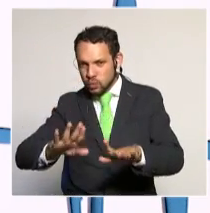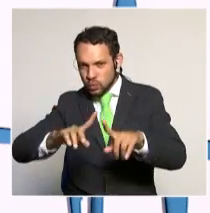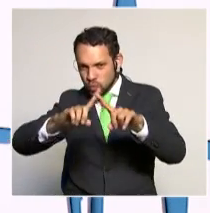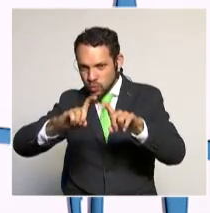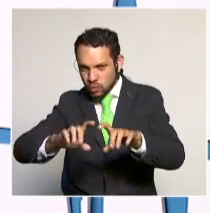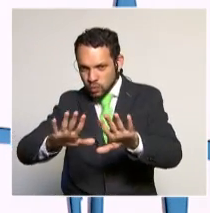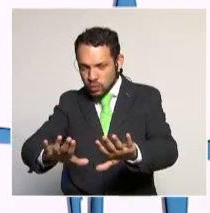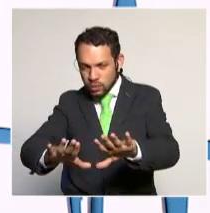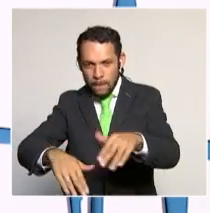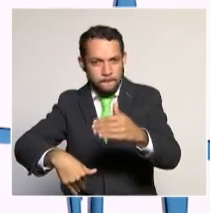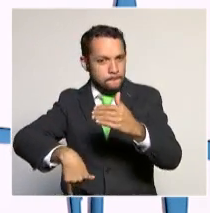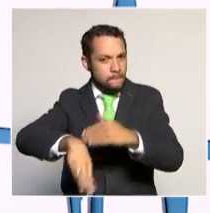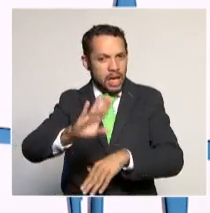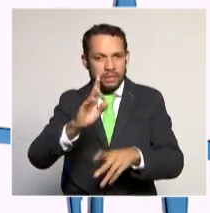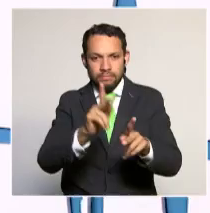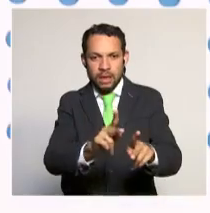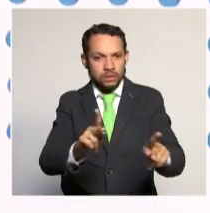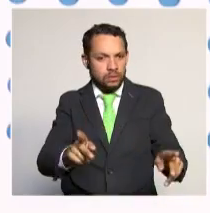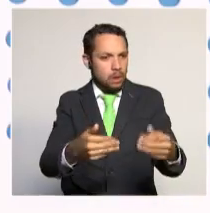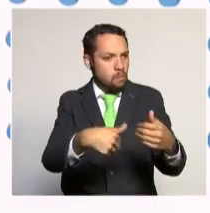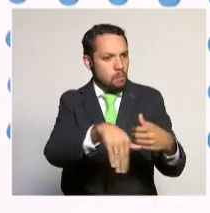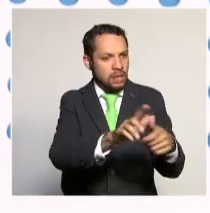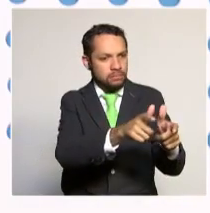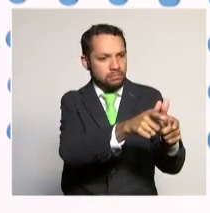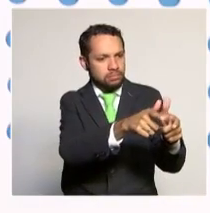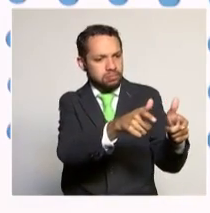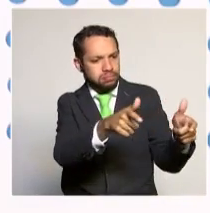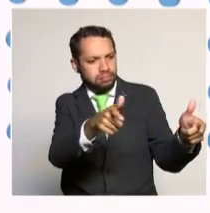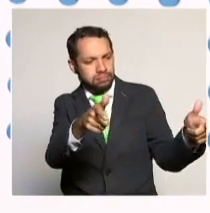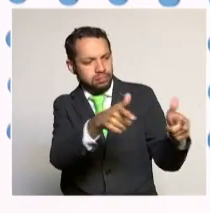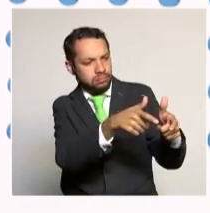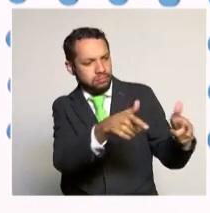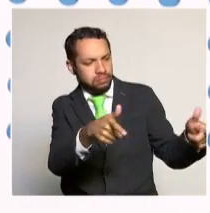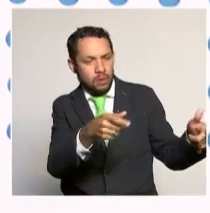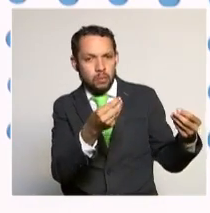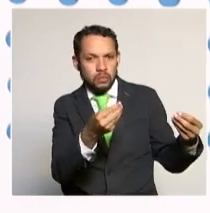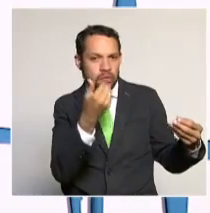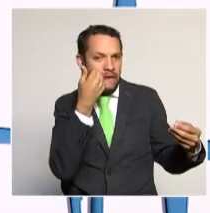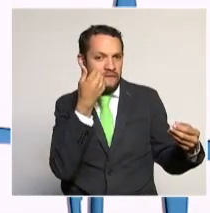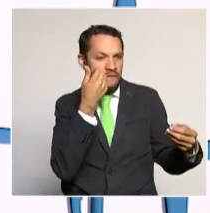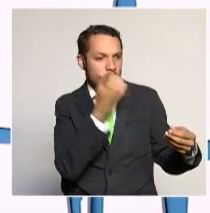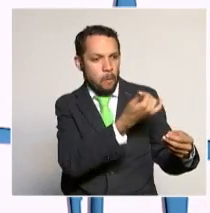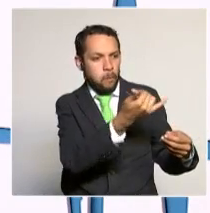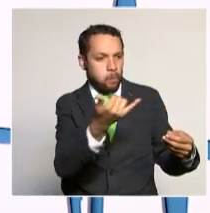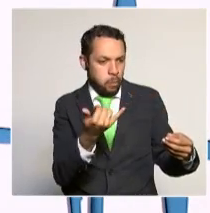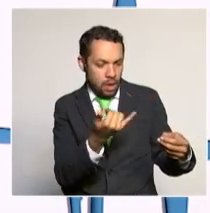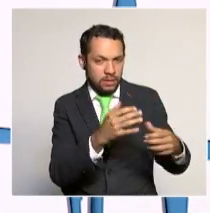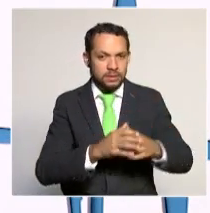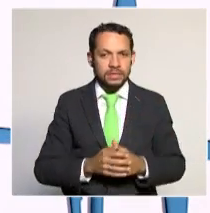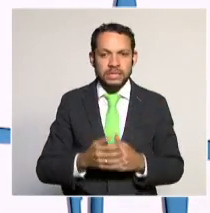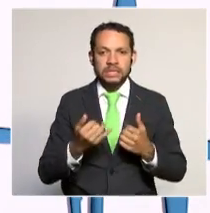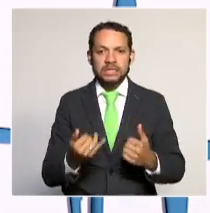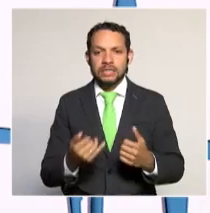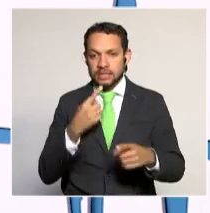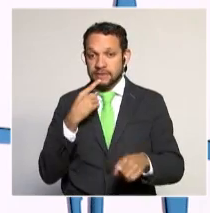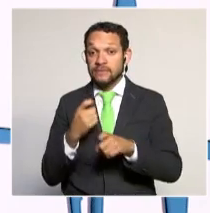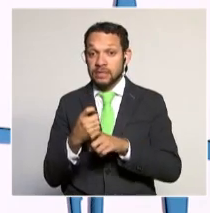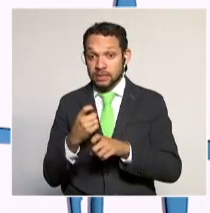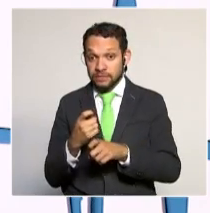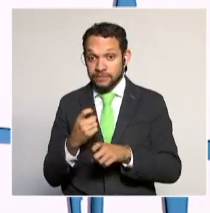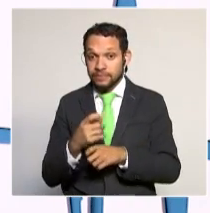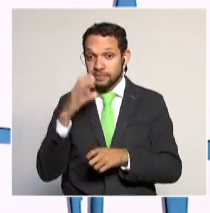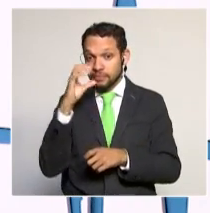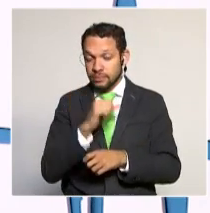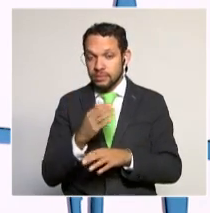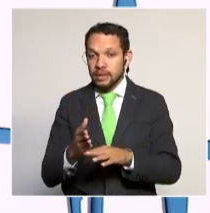aumentando en frecuencia, ¿no? Vemos cada vez más pacientes con este tipo de patologías. Correcto. Y que definitivamente se deberían